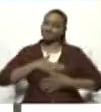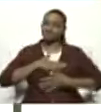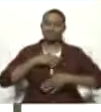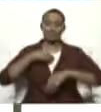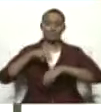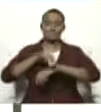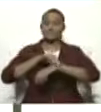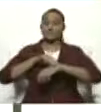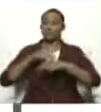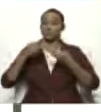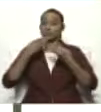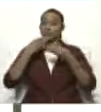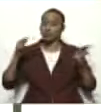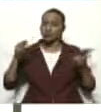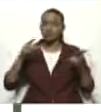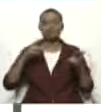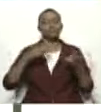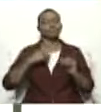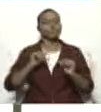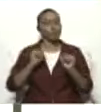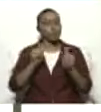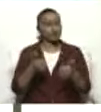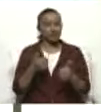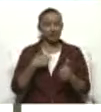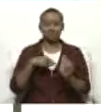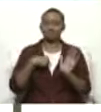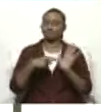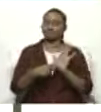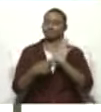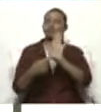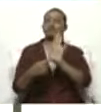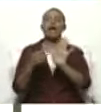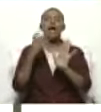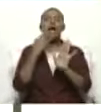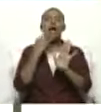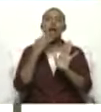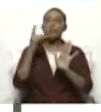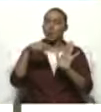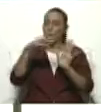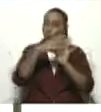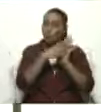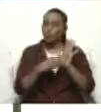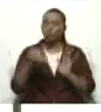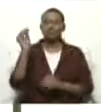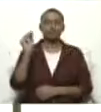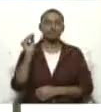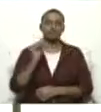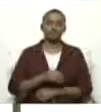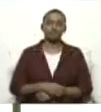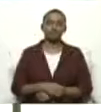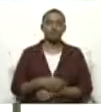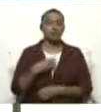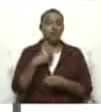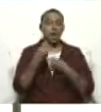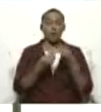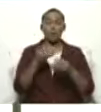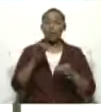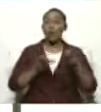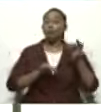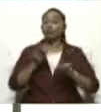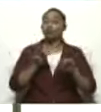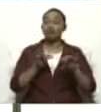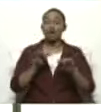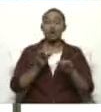dar este paso adelante, de ser ejemplo en el hemisferio occidental de cómo una justicia no debe